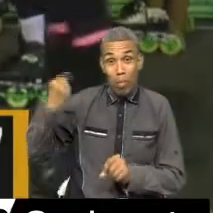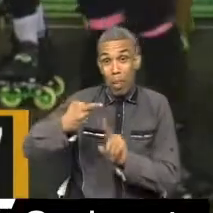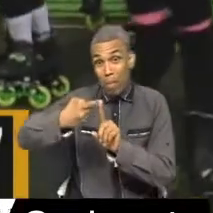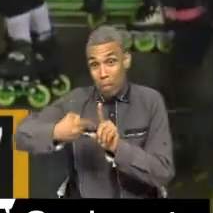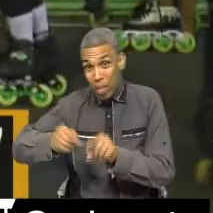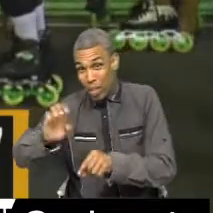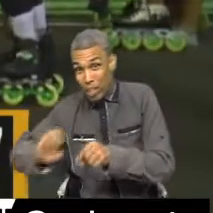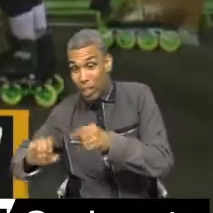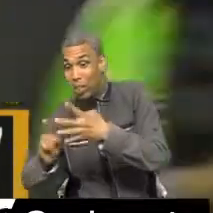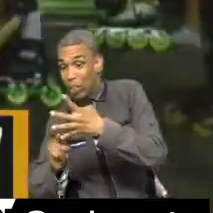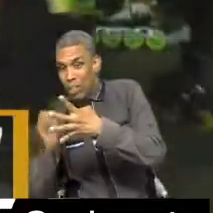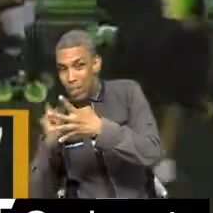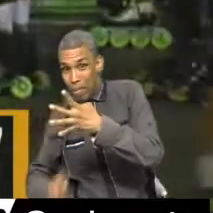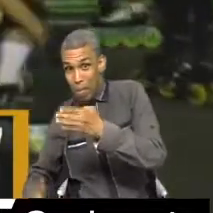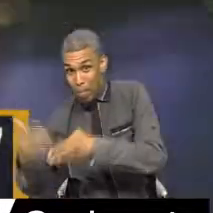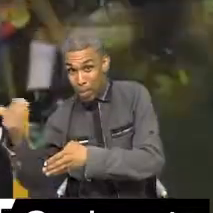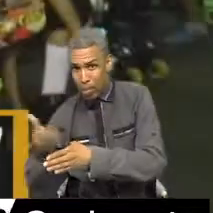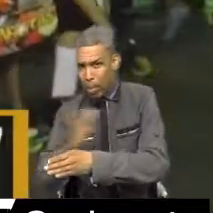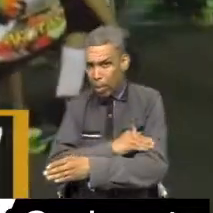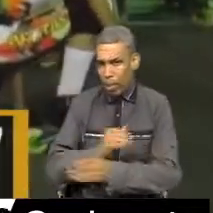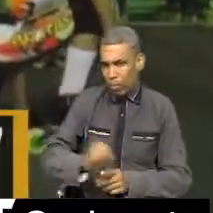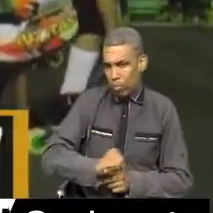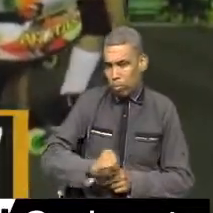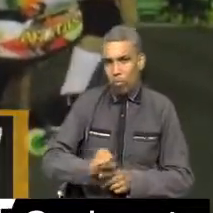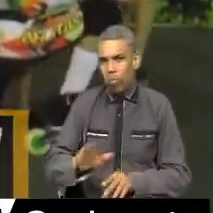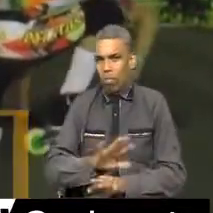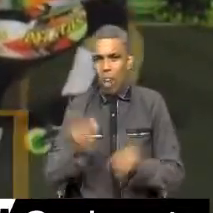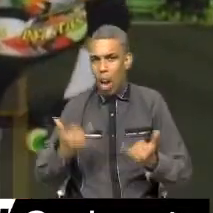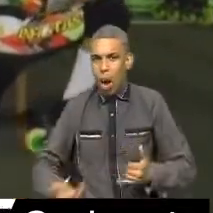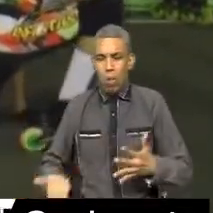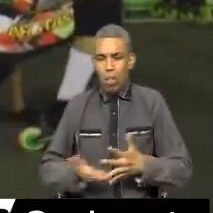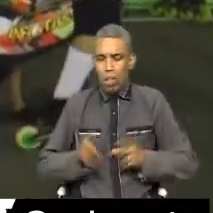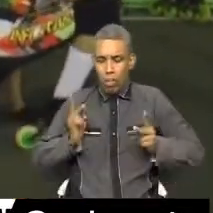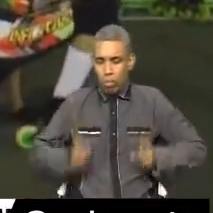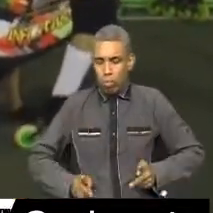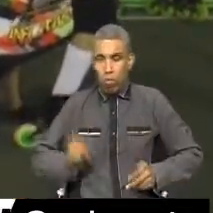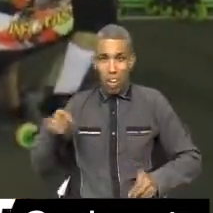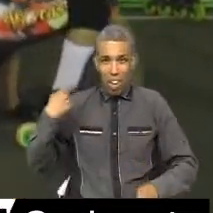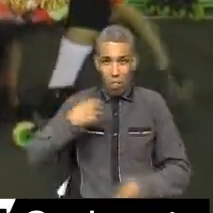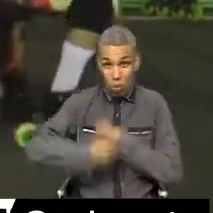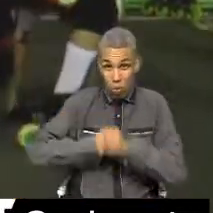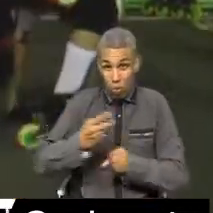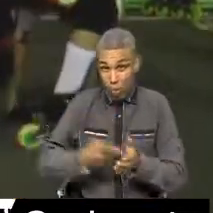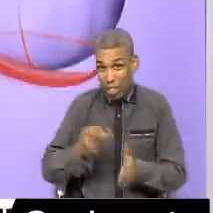el deber cumplido, hoy cierran sus puertas y esperan mejores resultados para el 2018.